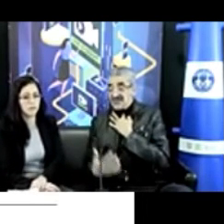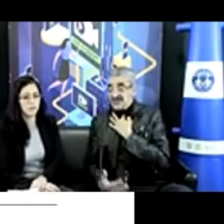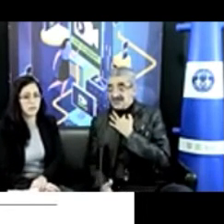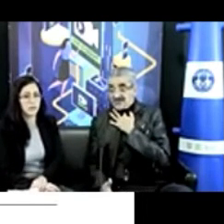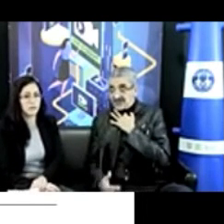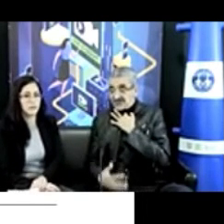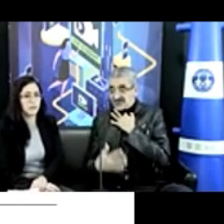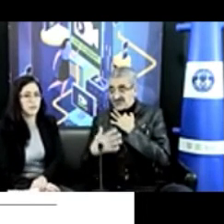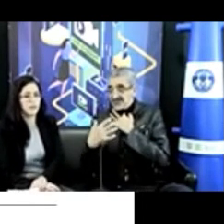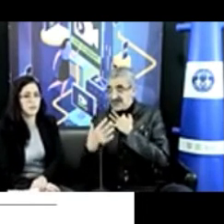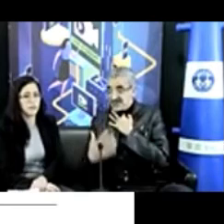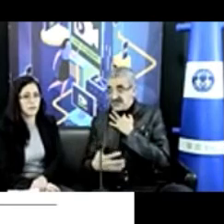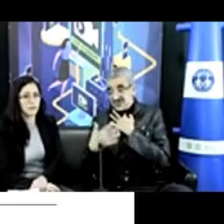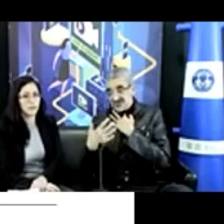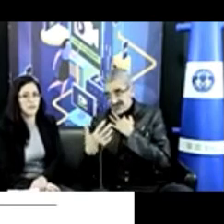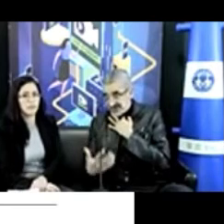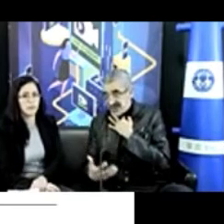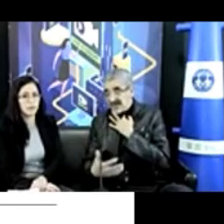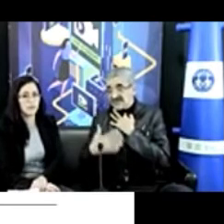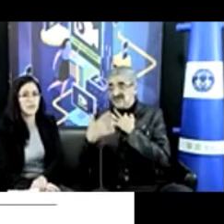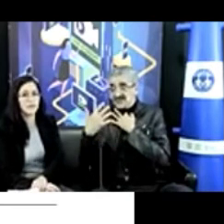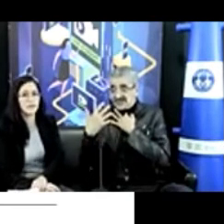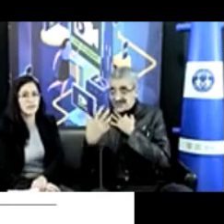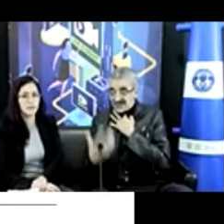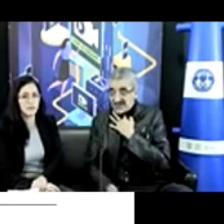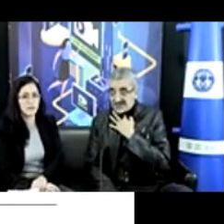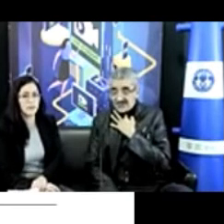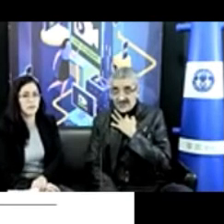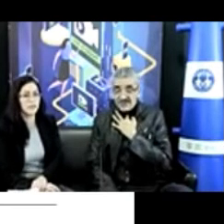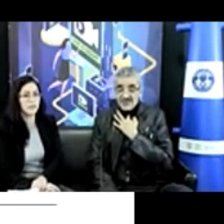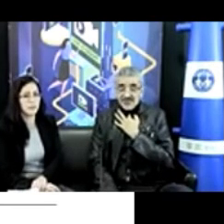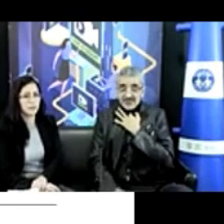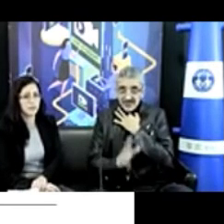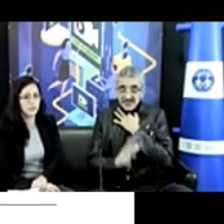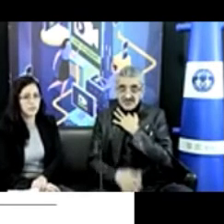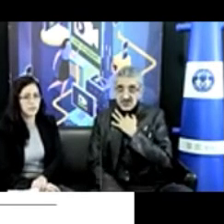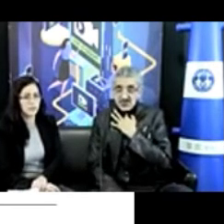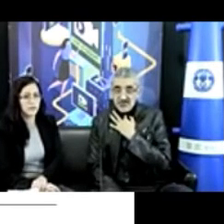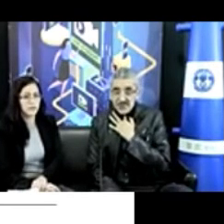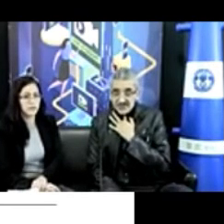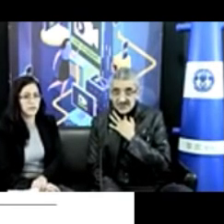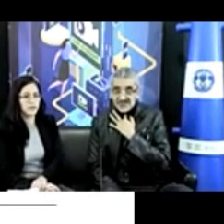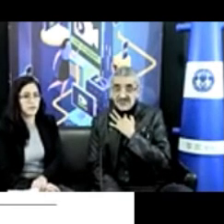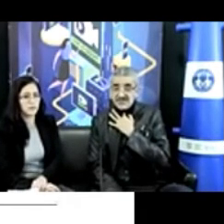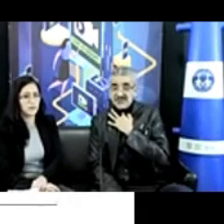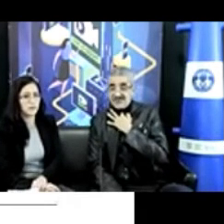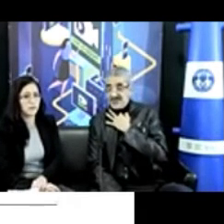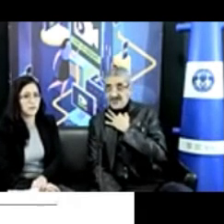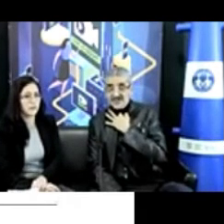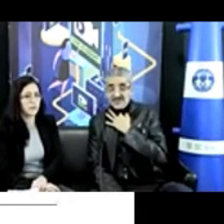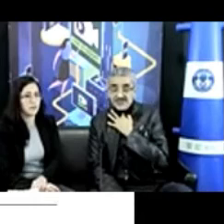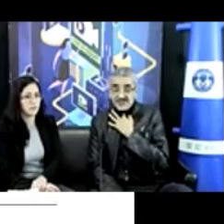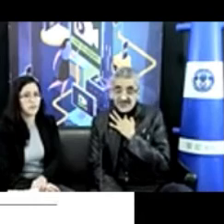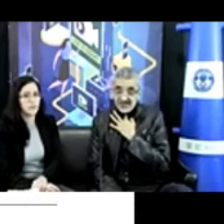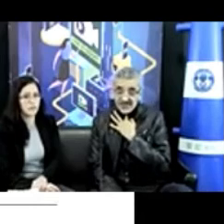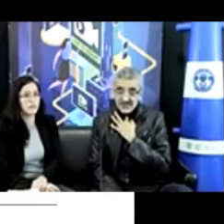notar que esto es una intervención eficaz, que es más flexible, tiene estos 8 pasos que están basados en la